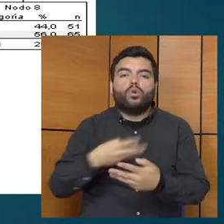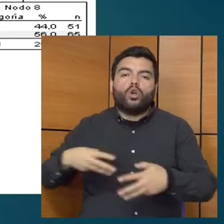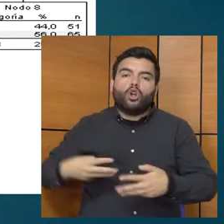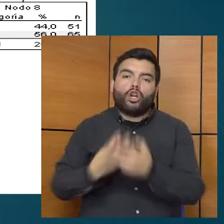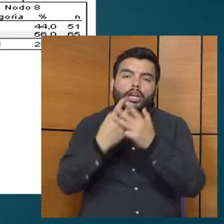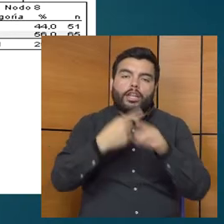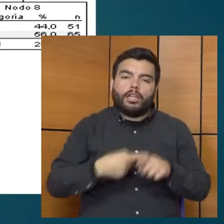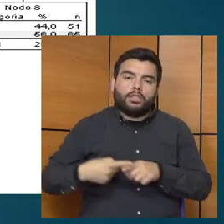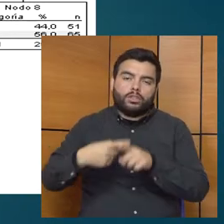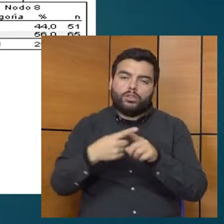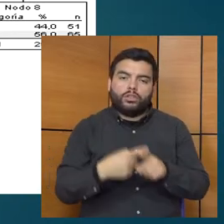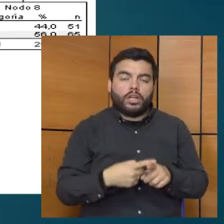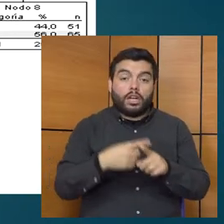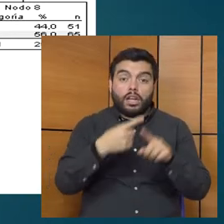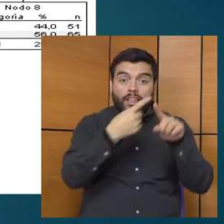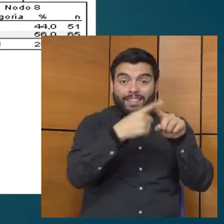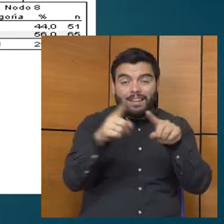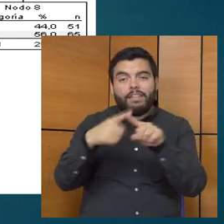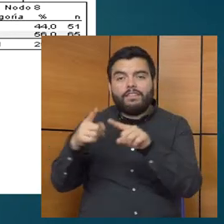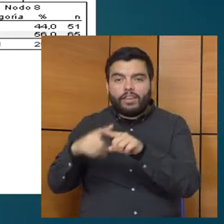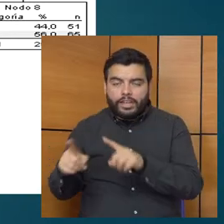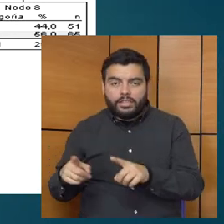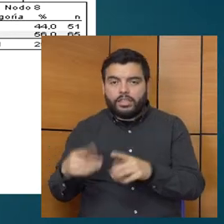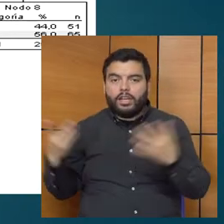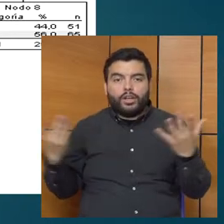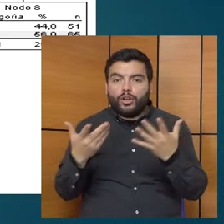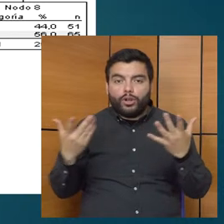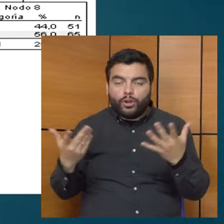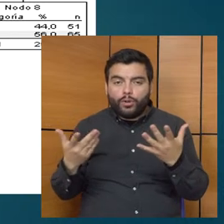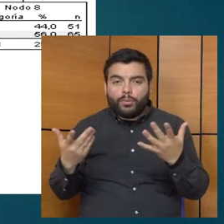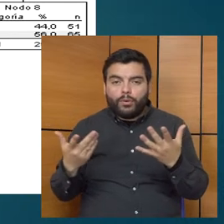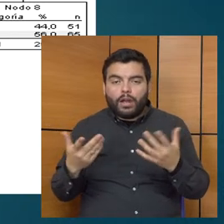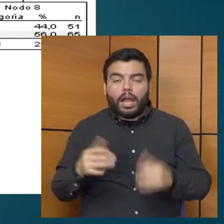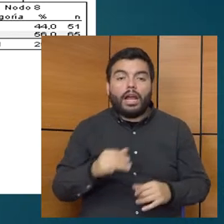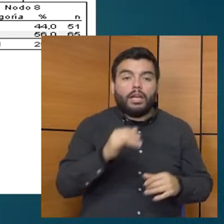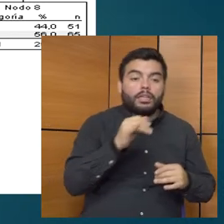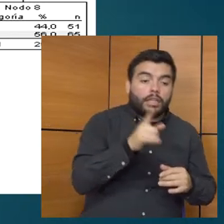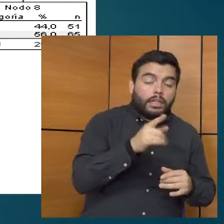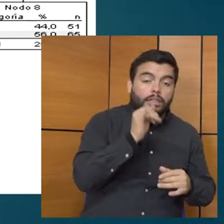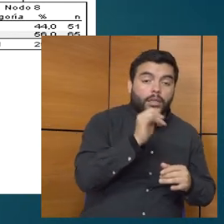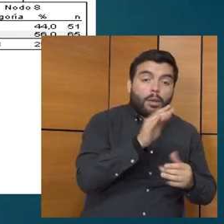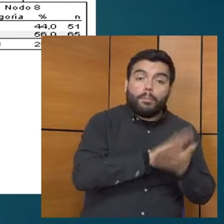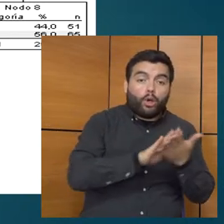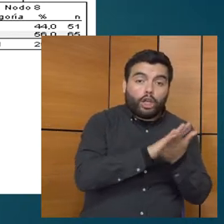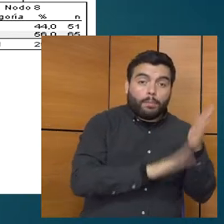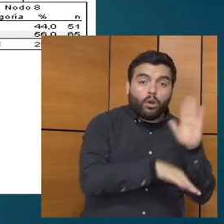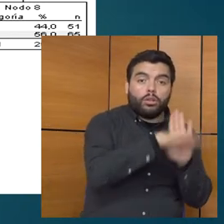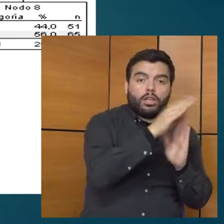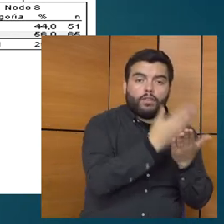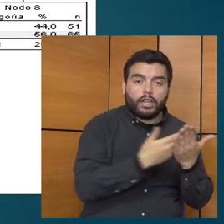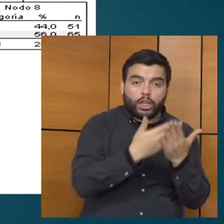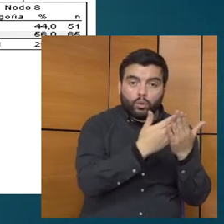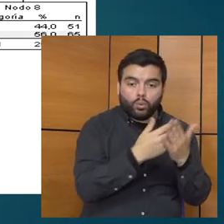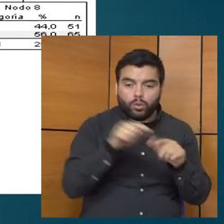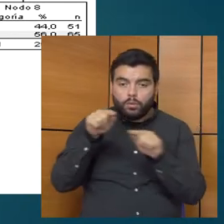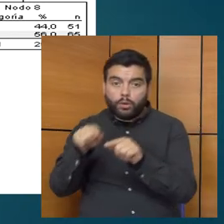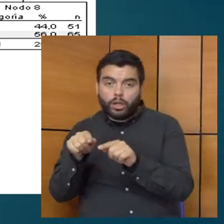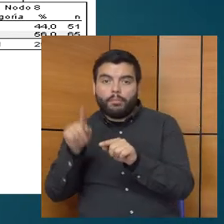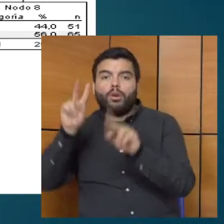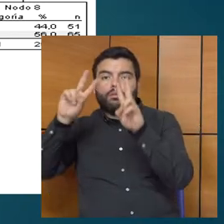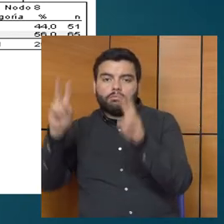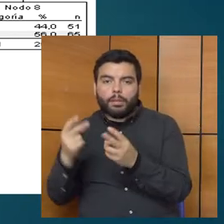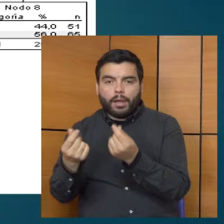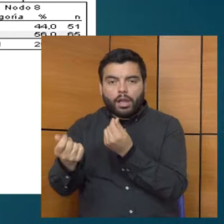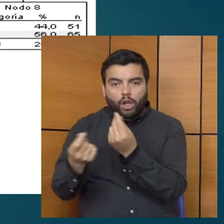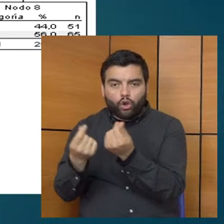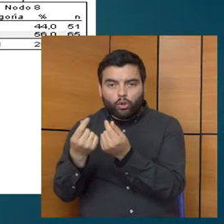en cuenta las variables que se van discriminando. En este caso, el nivel de estudio es importante, para este grupo después la clase socioeconómica,